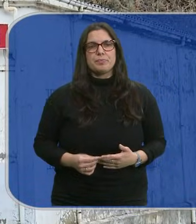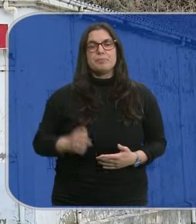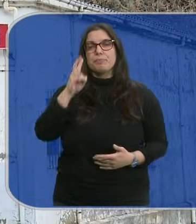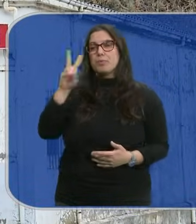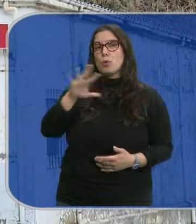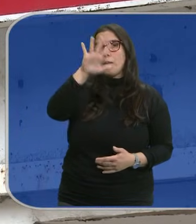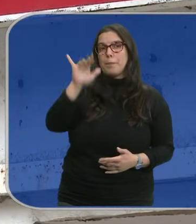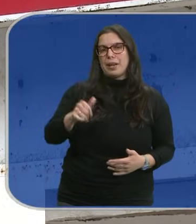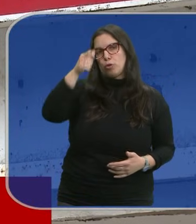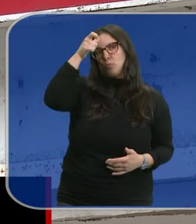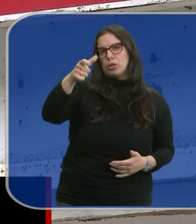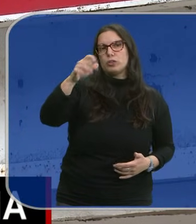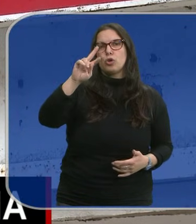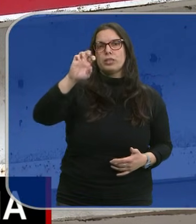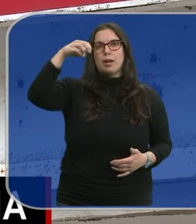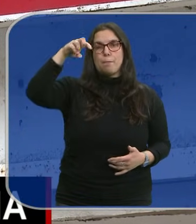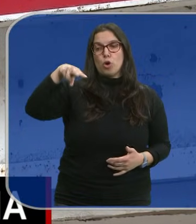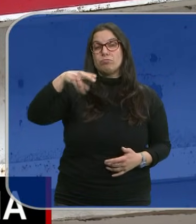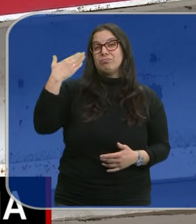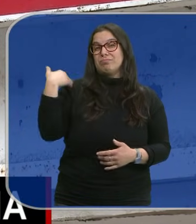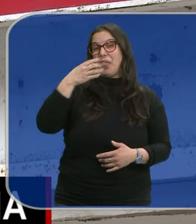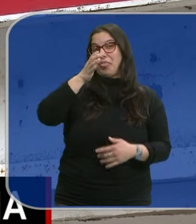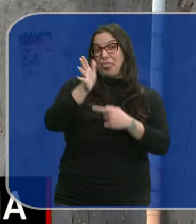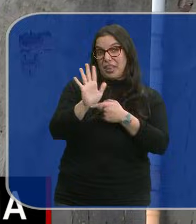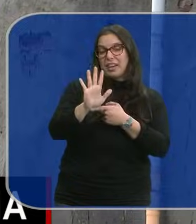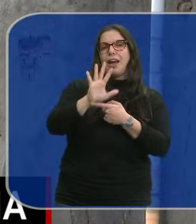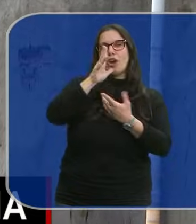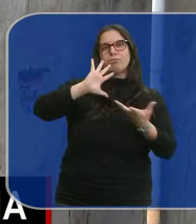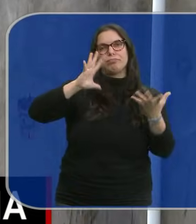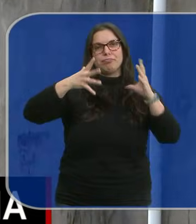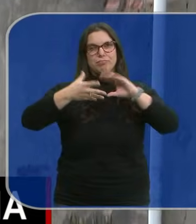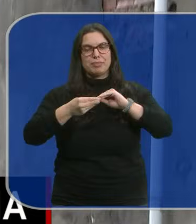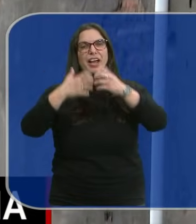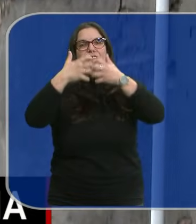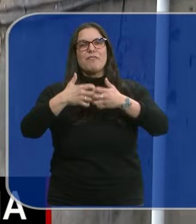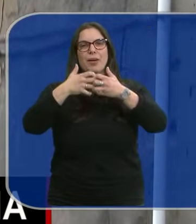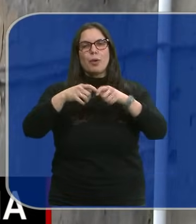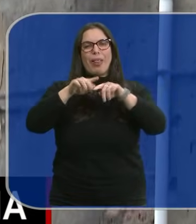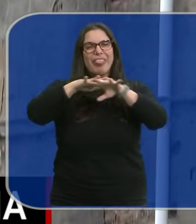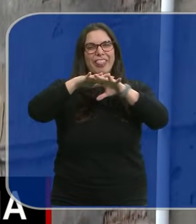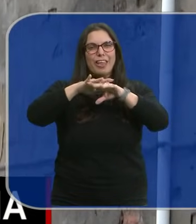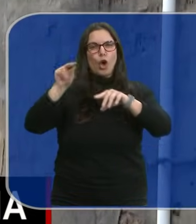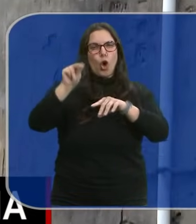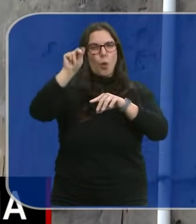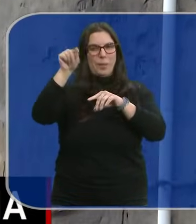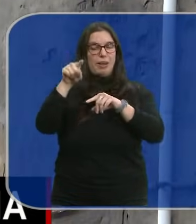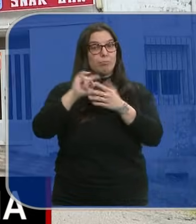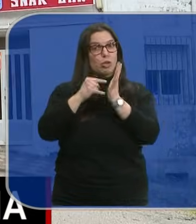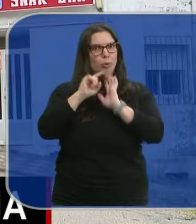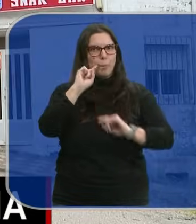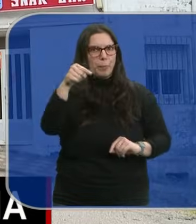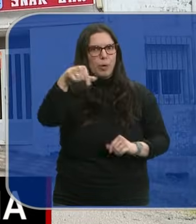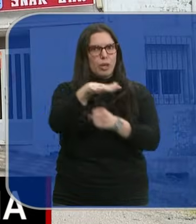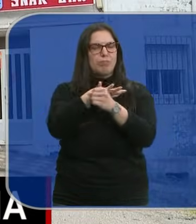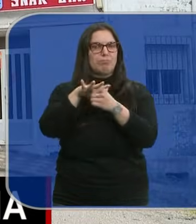Estaremos en El Bierzo, en Tremor de Arriba. Este viejo cine se va a transformar en una fábrica de colmenas. Es un proyecto pionero en la comarca y una iniciativa